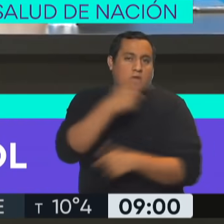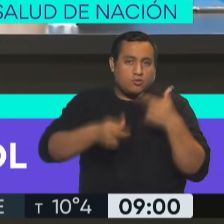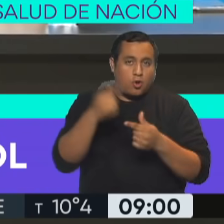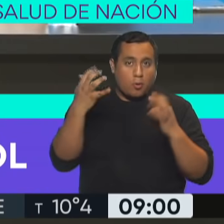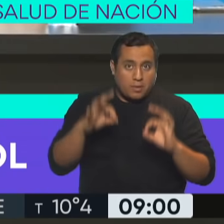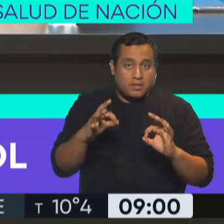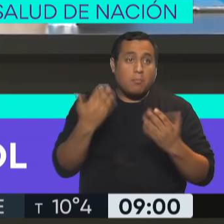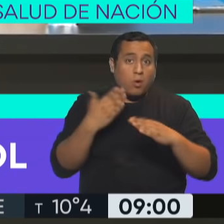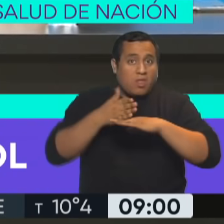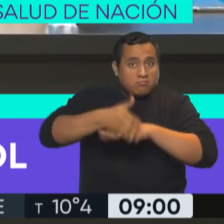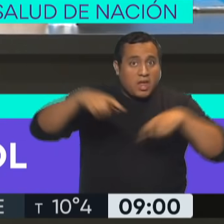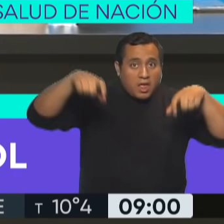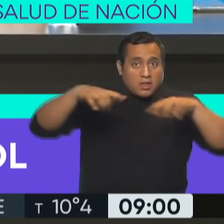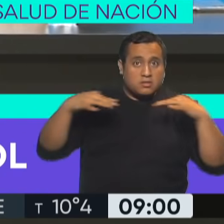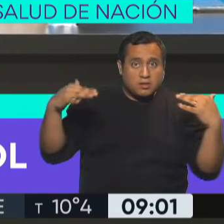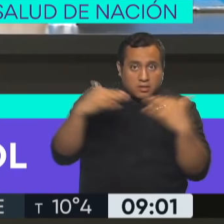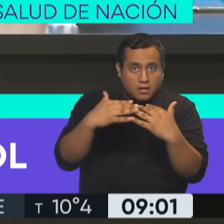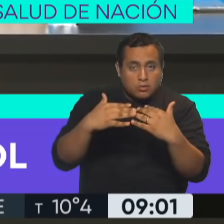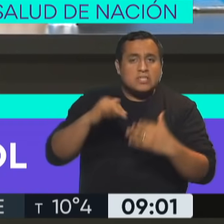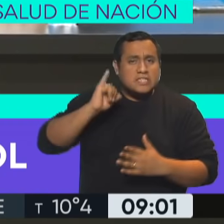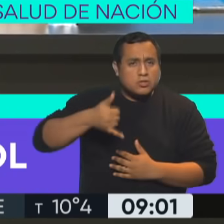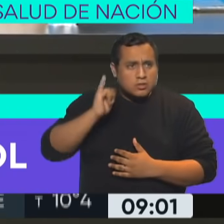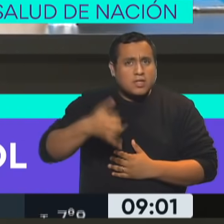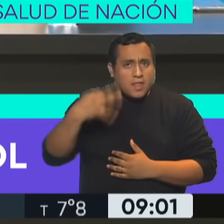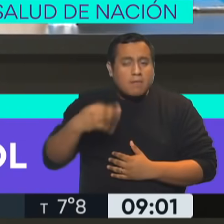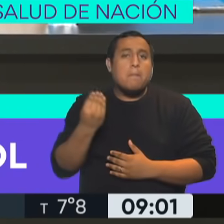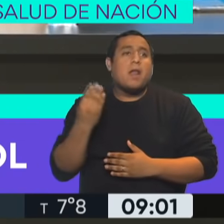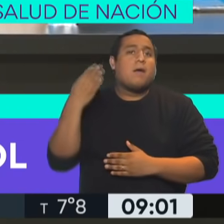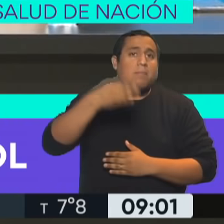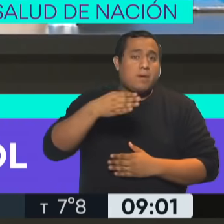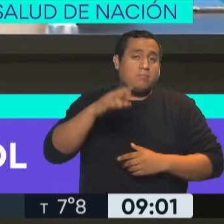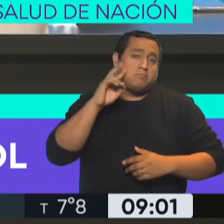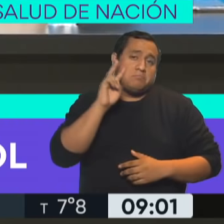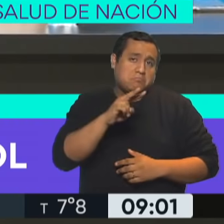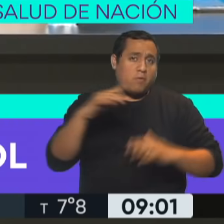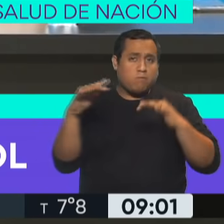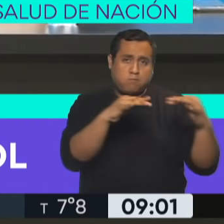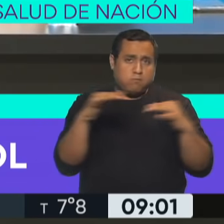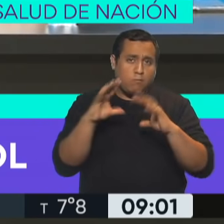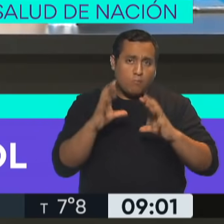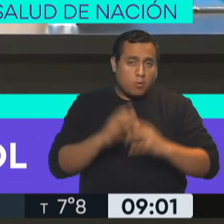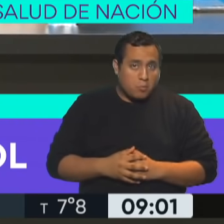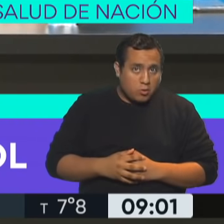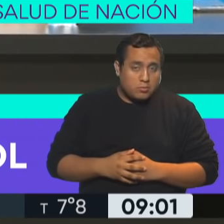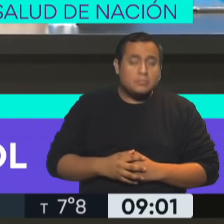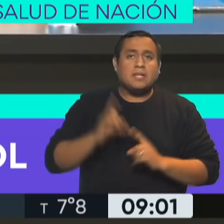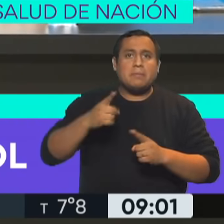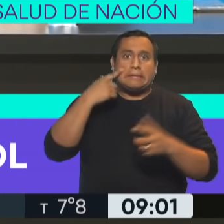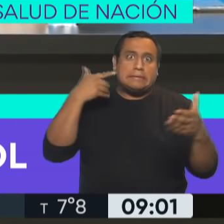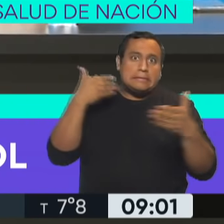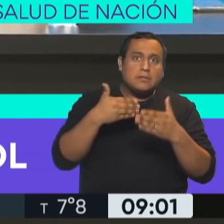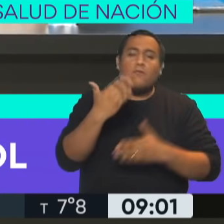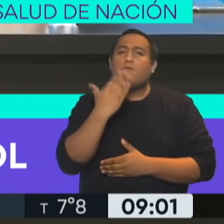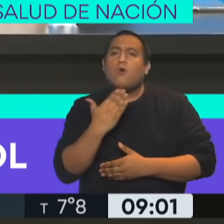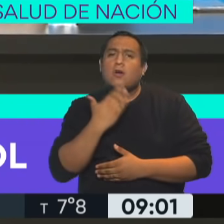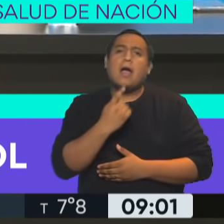un estadio, si es que es el requerimiento puntual para poder ir a ver un partido de fútbol, y pensando que se acerca un Boca River, que es